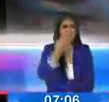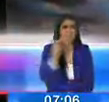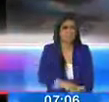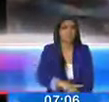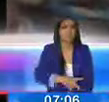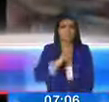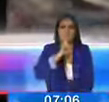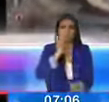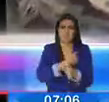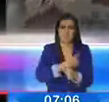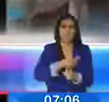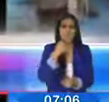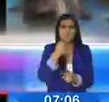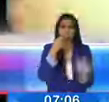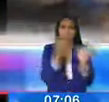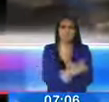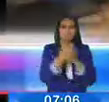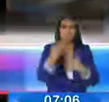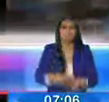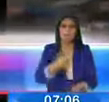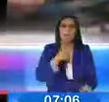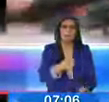están anunciados